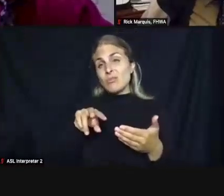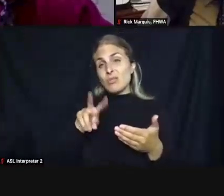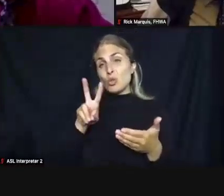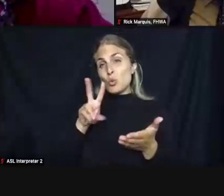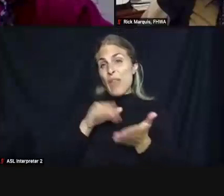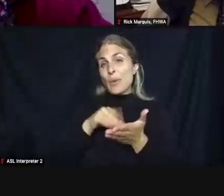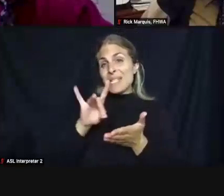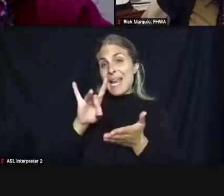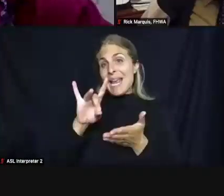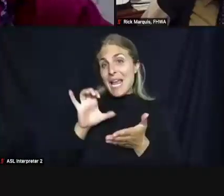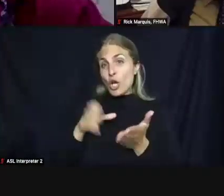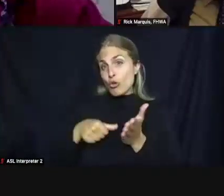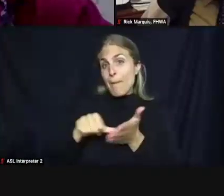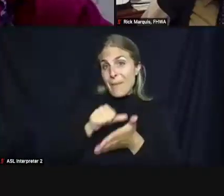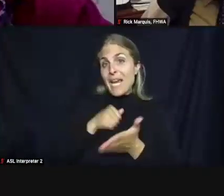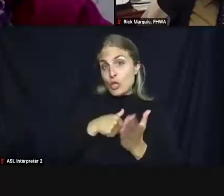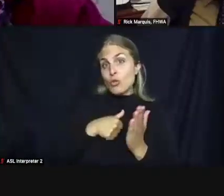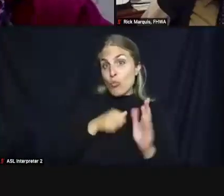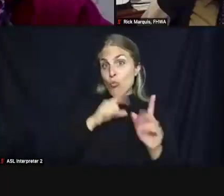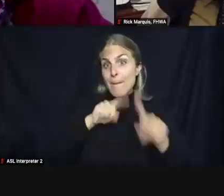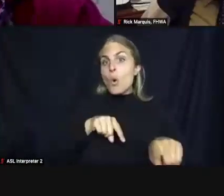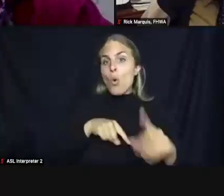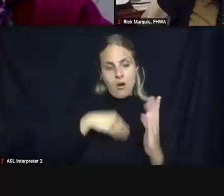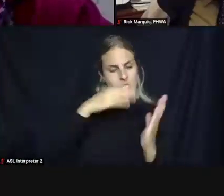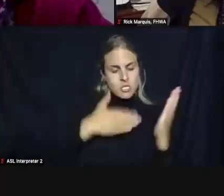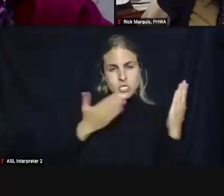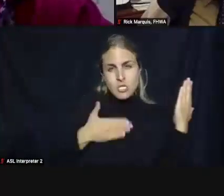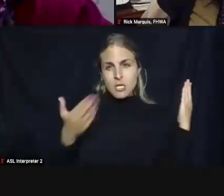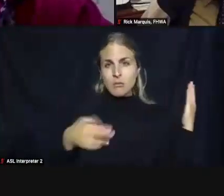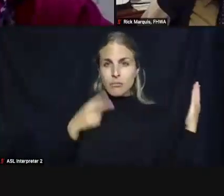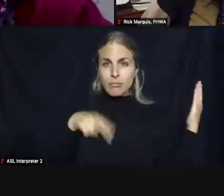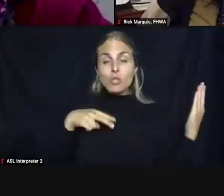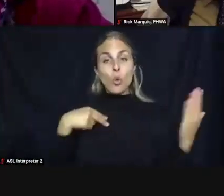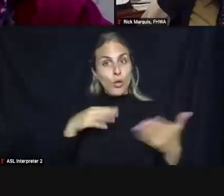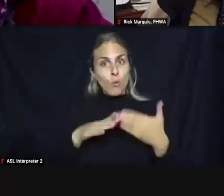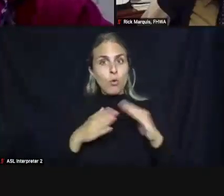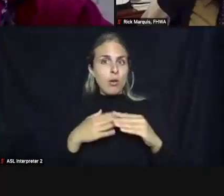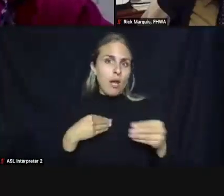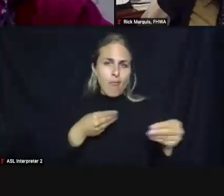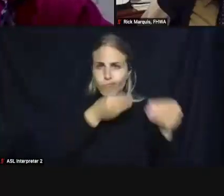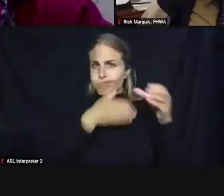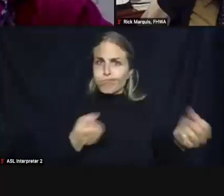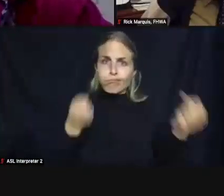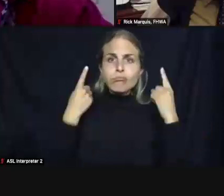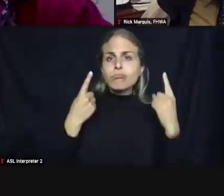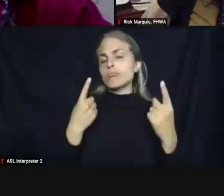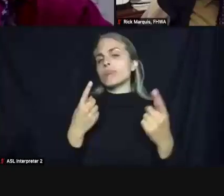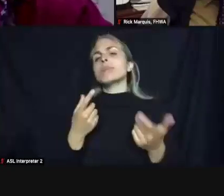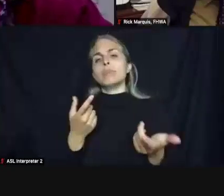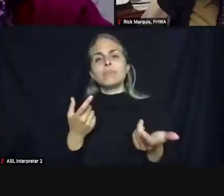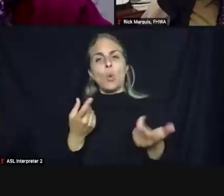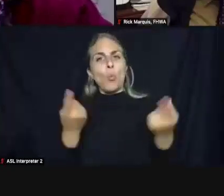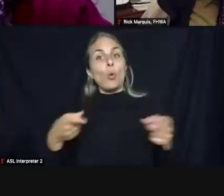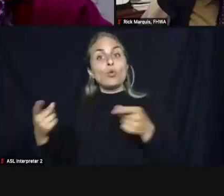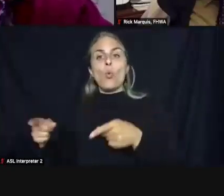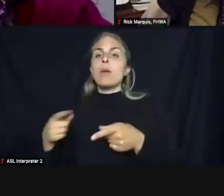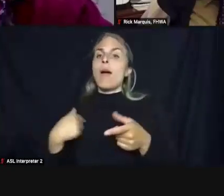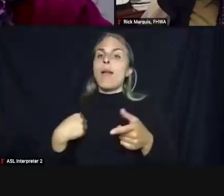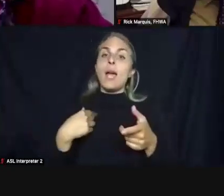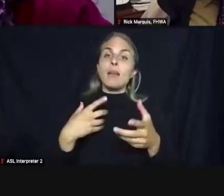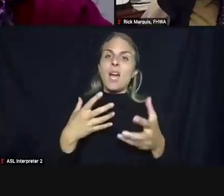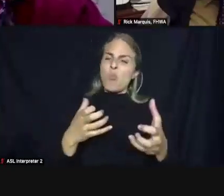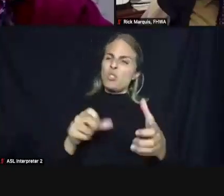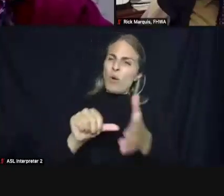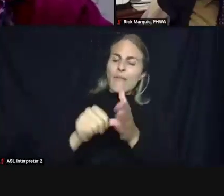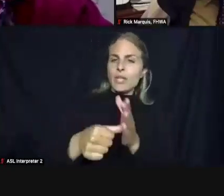para revisar el informe de 28,000 páginas para que la comunidad pueda trabajar de